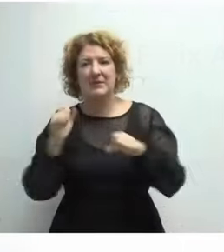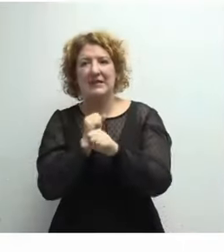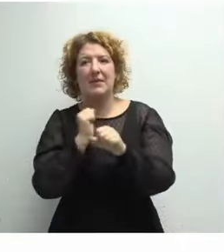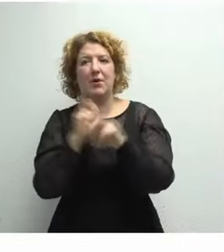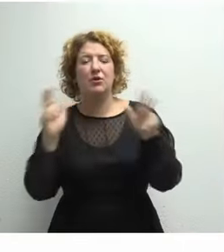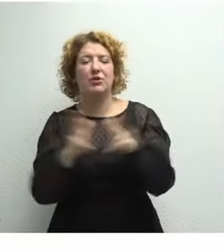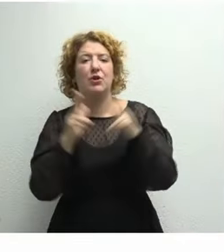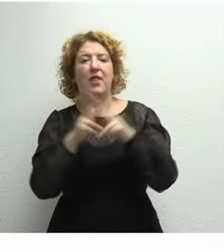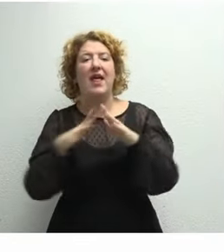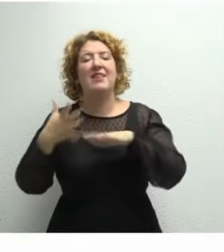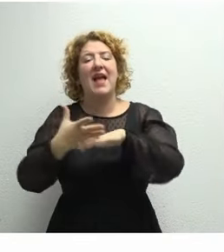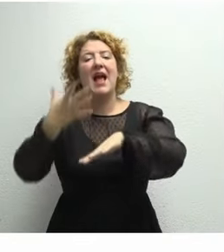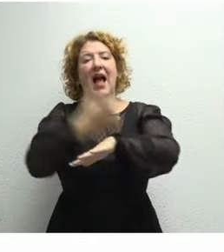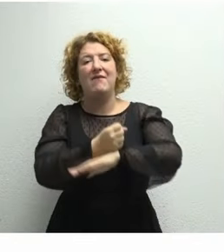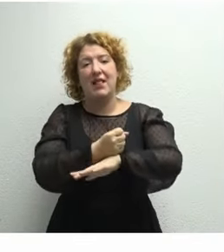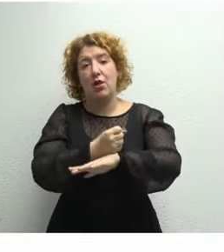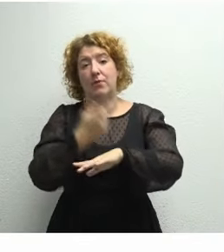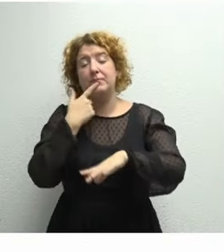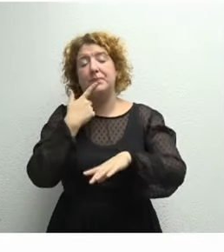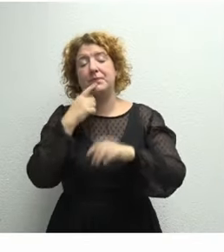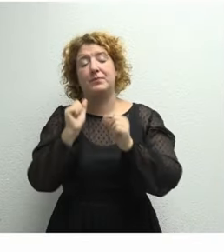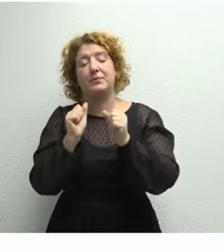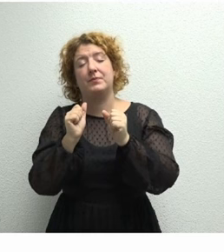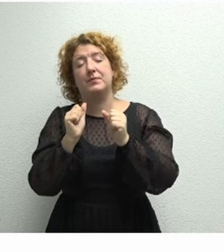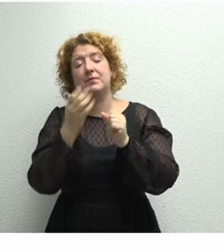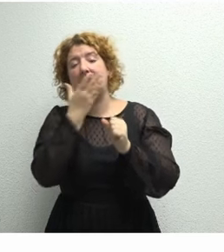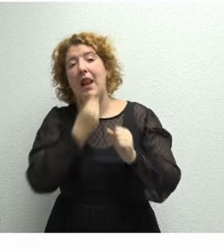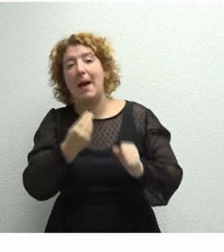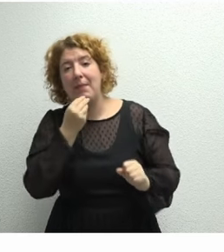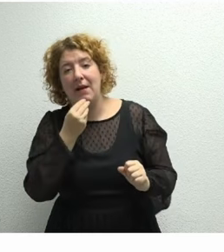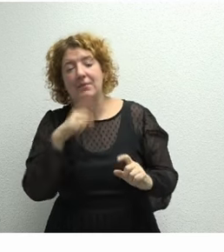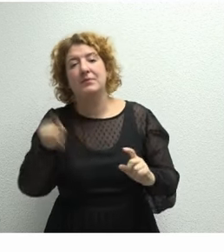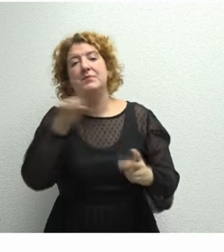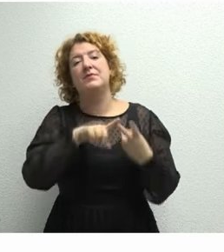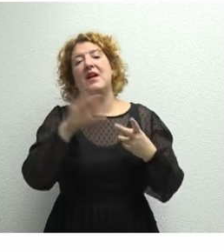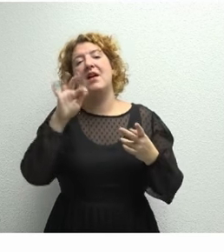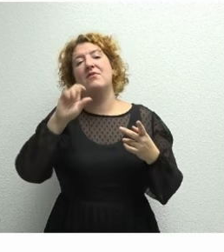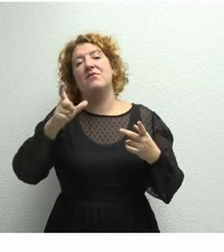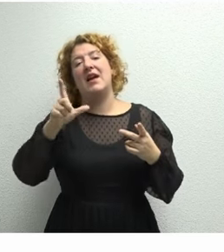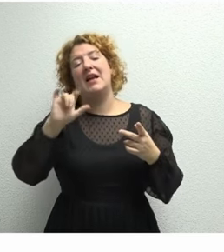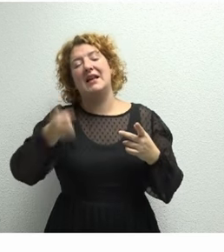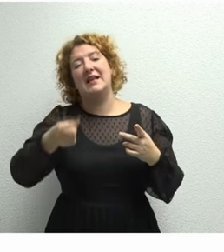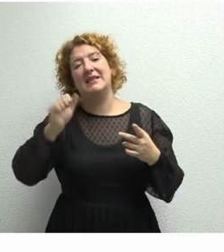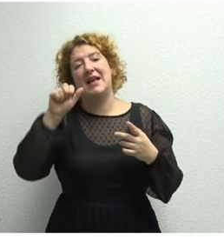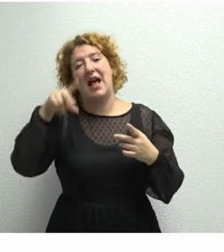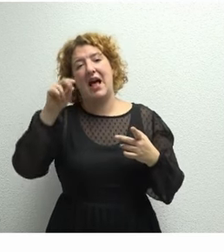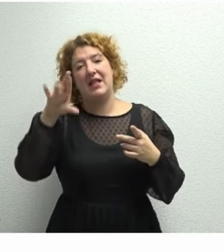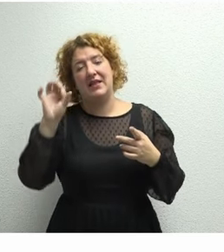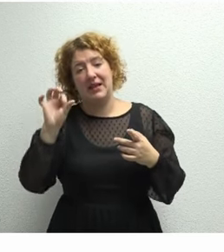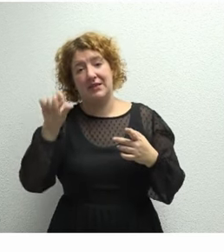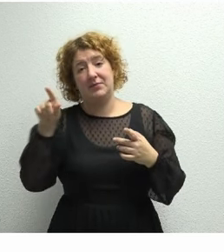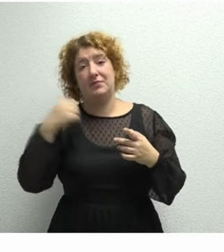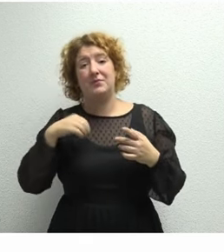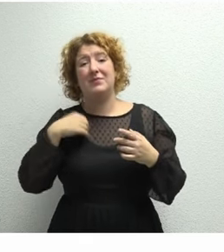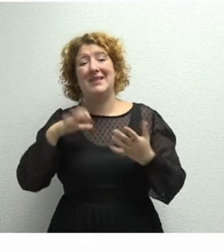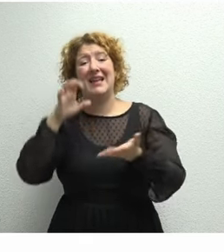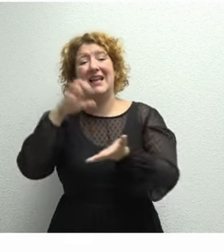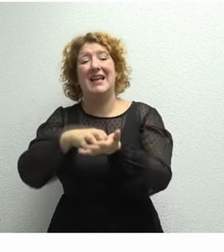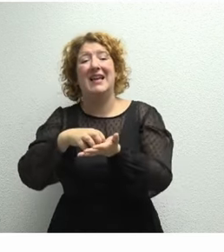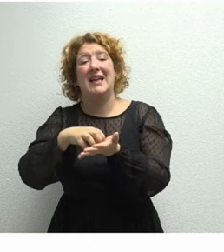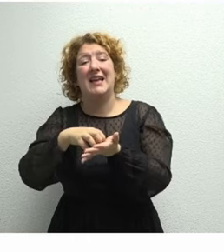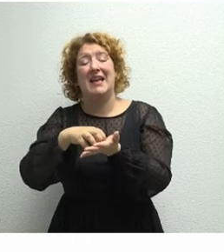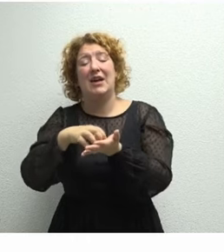del cabiendo insular de la palma y el doctor Félix Andrés González que es siquiatra en el hospital insular de la palma Así que muchísimas gracias por venir Hasta